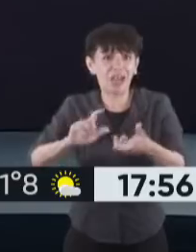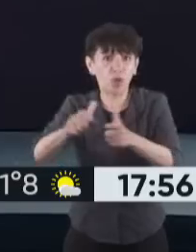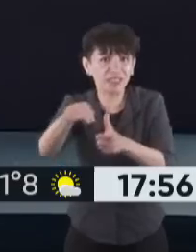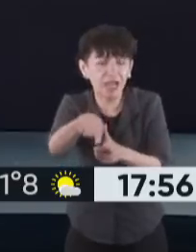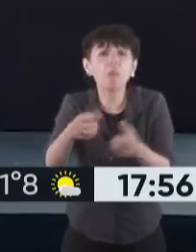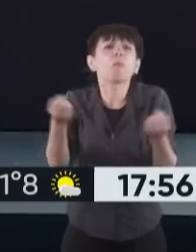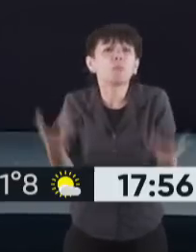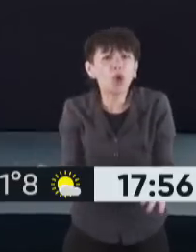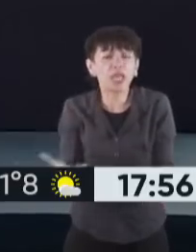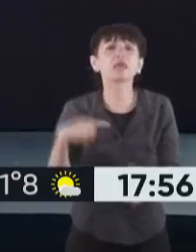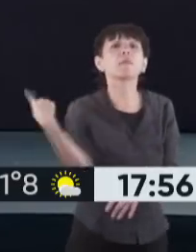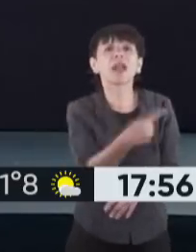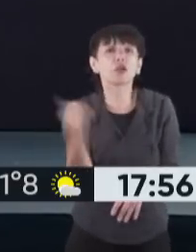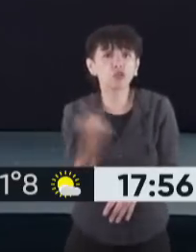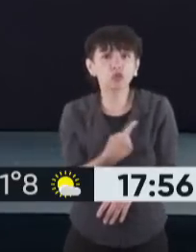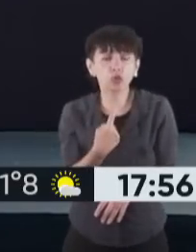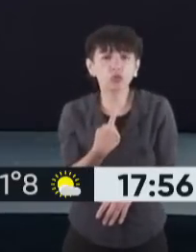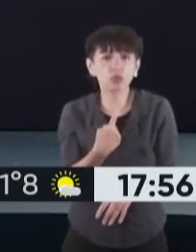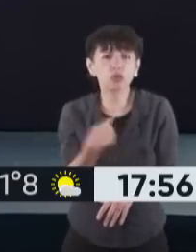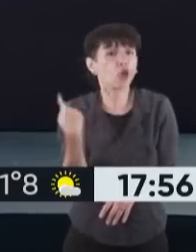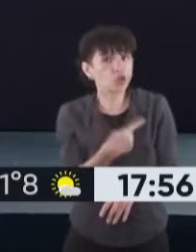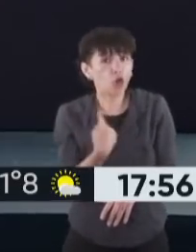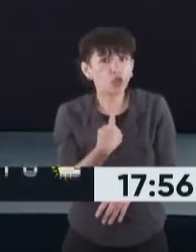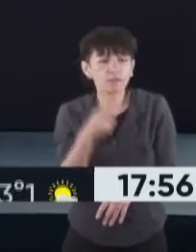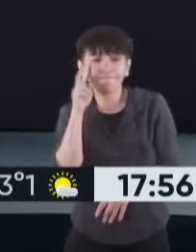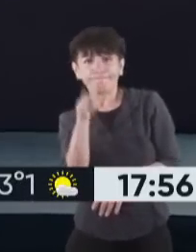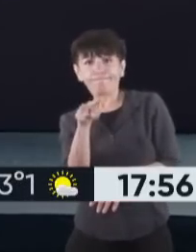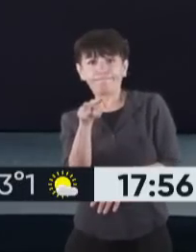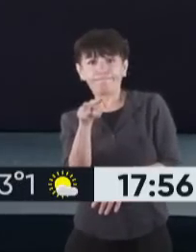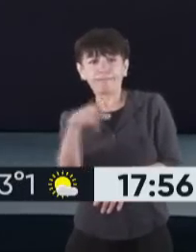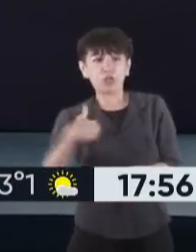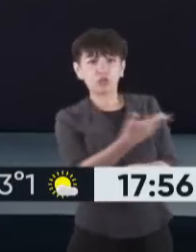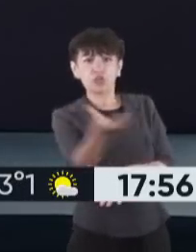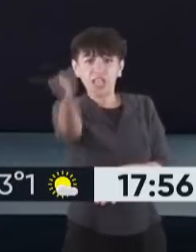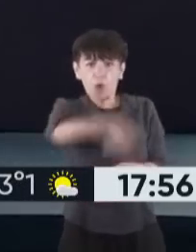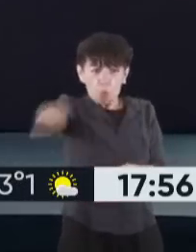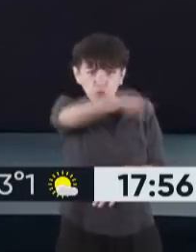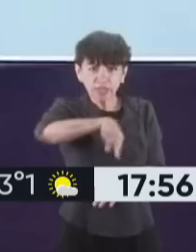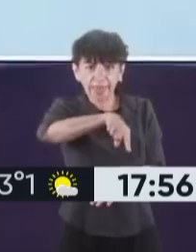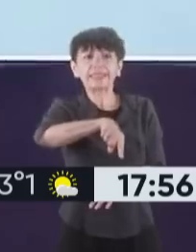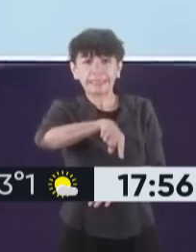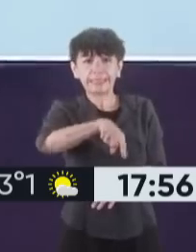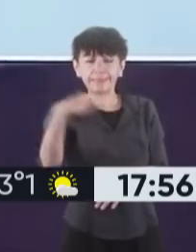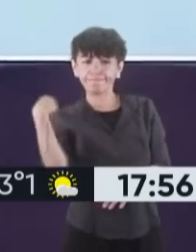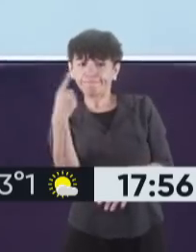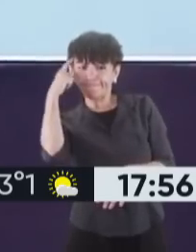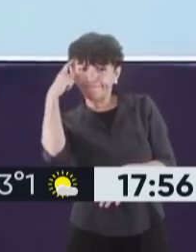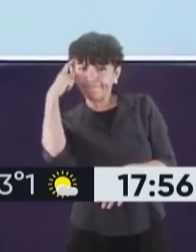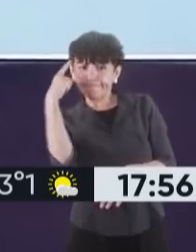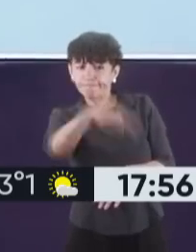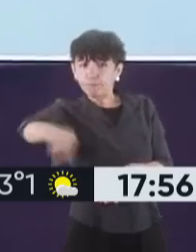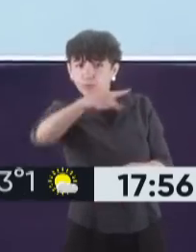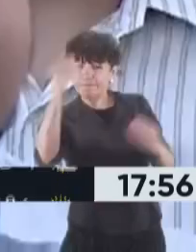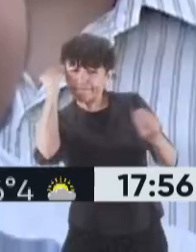Porque para nosotros, ustedes son los únicos que nos preocupan. Es el progreso de